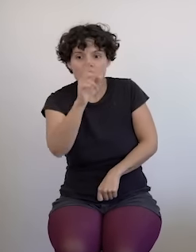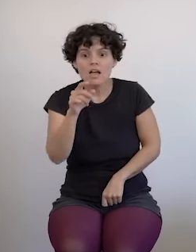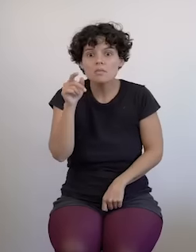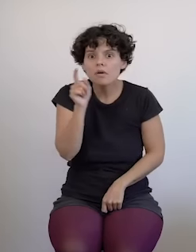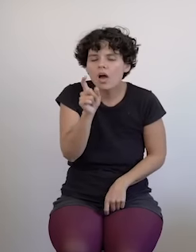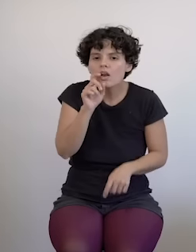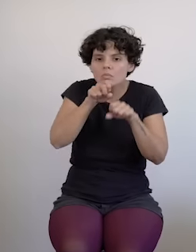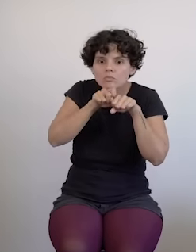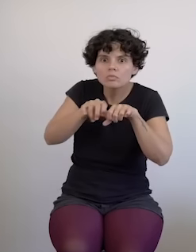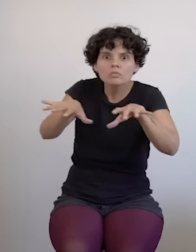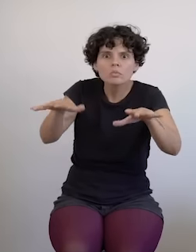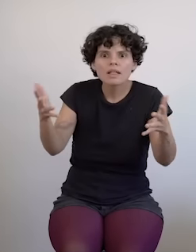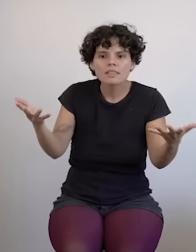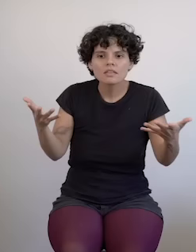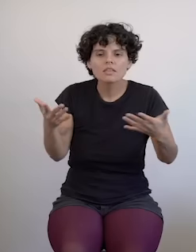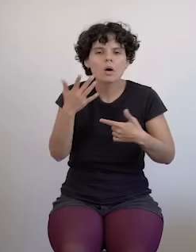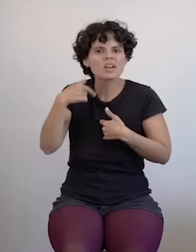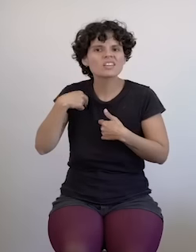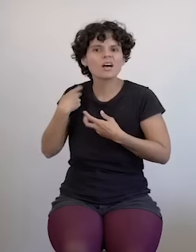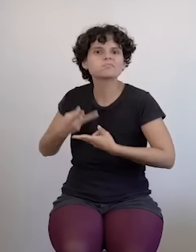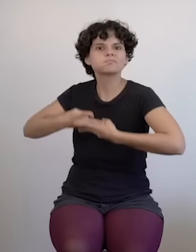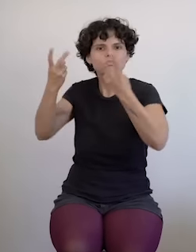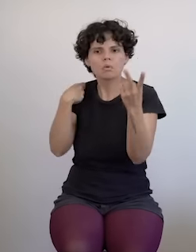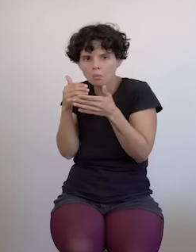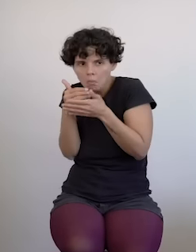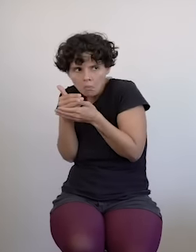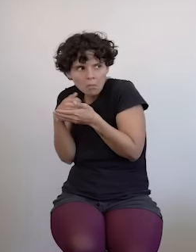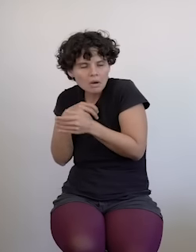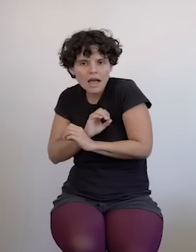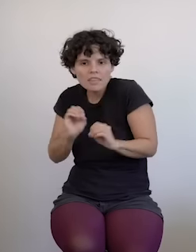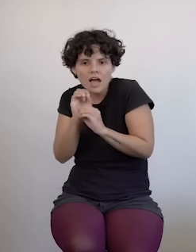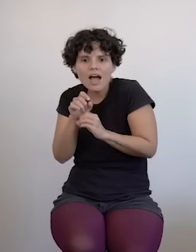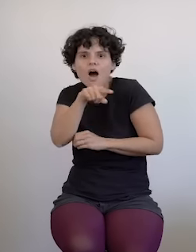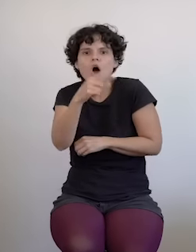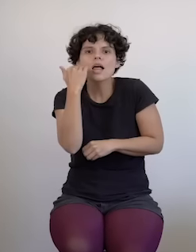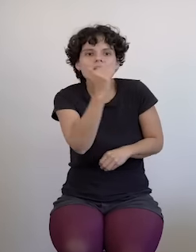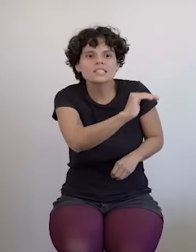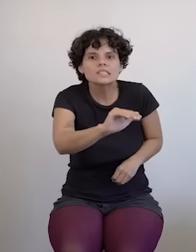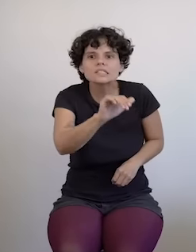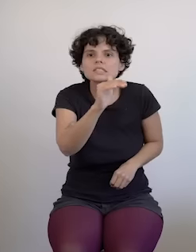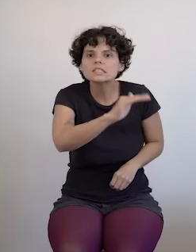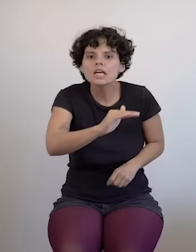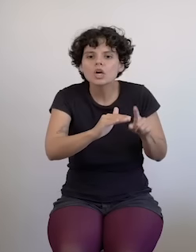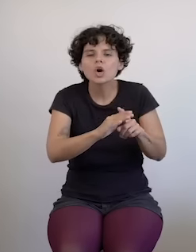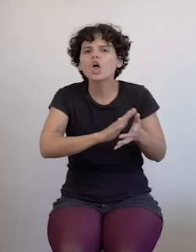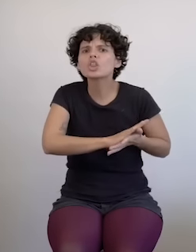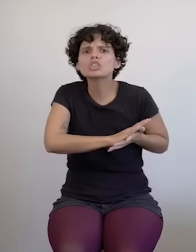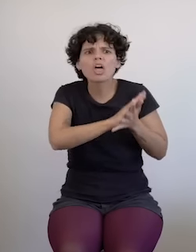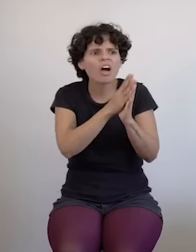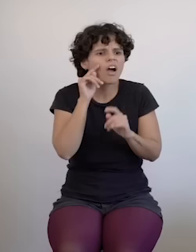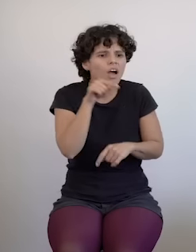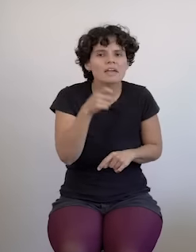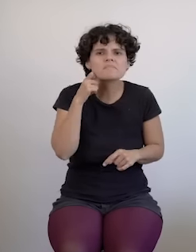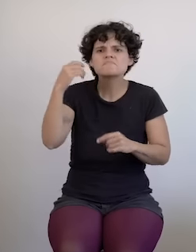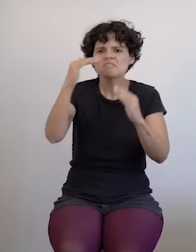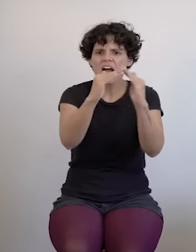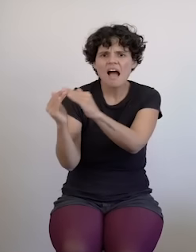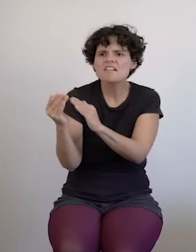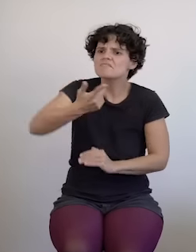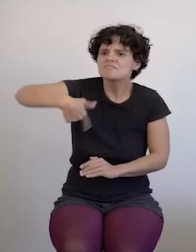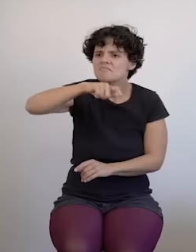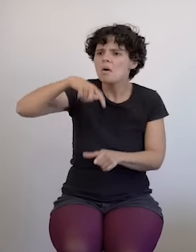Pero, compañeros, están compartiendo. Sacaba un hit y callado con el hit, no lo compartía. Ahora los cabros chicos sacan un tema y meten a toda